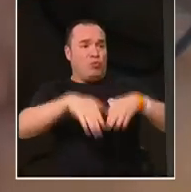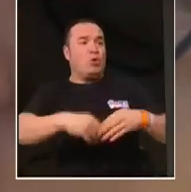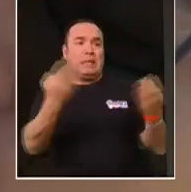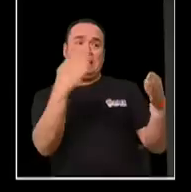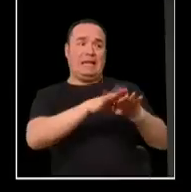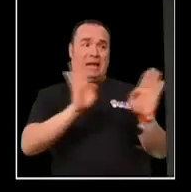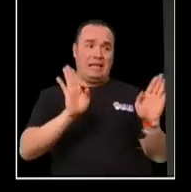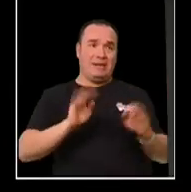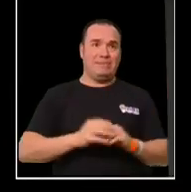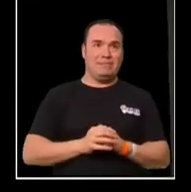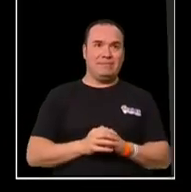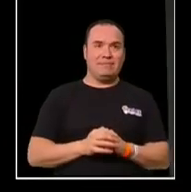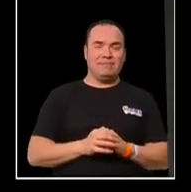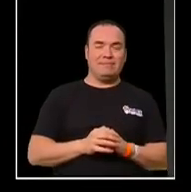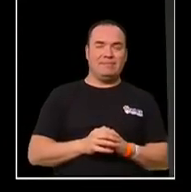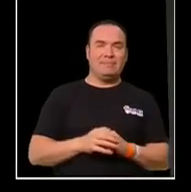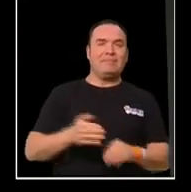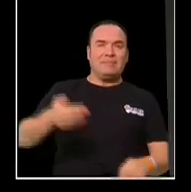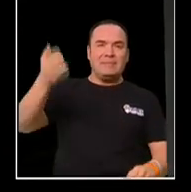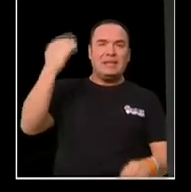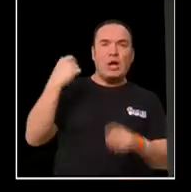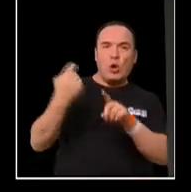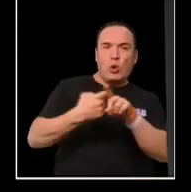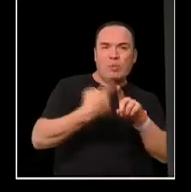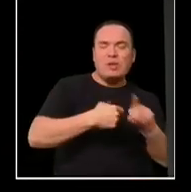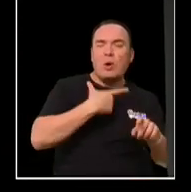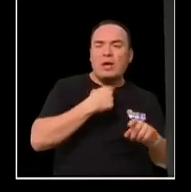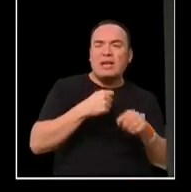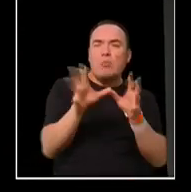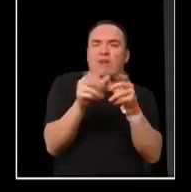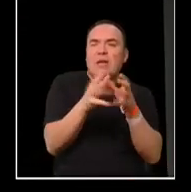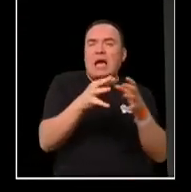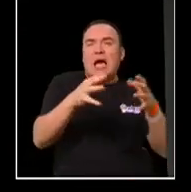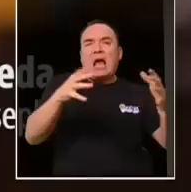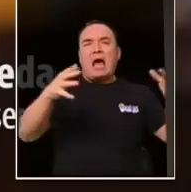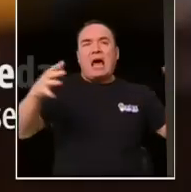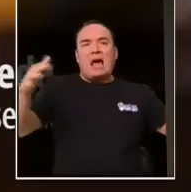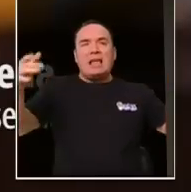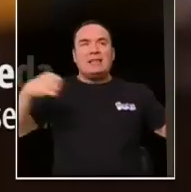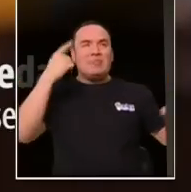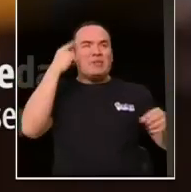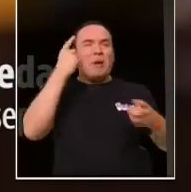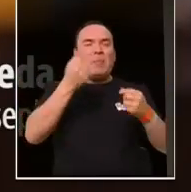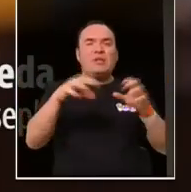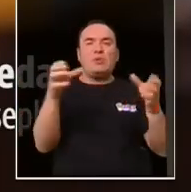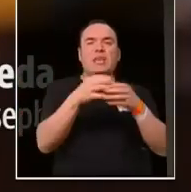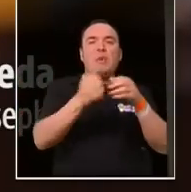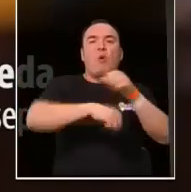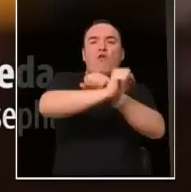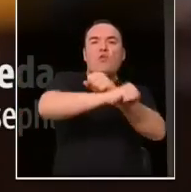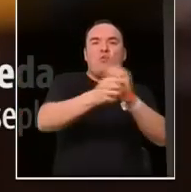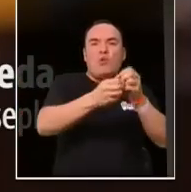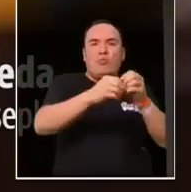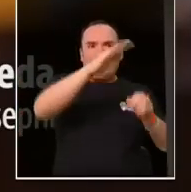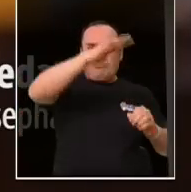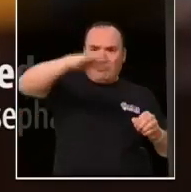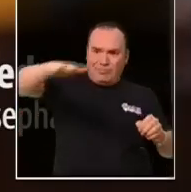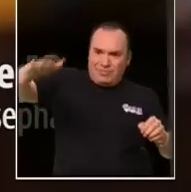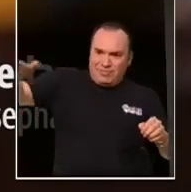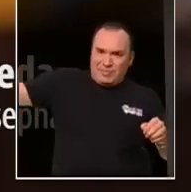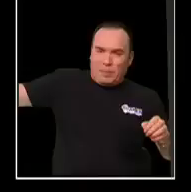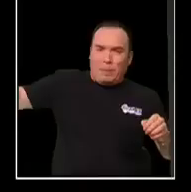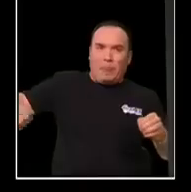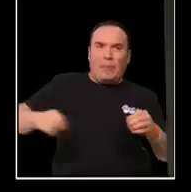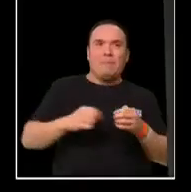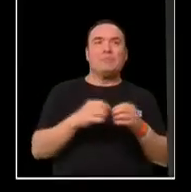cerrada! Siempre conversamos de que queríamos una familia numerosa. Hablábamos de tener un equipo de básquet, de fútbol, un equipo de lo que sea, pero armar